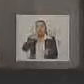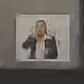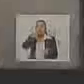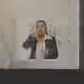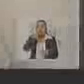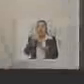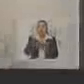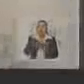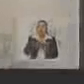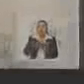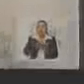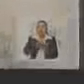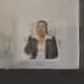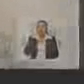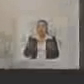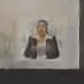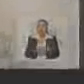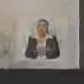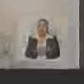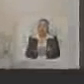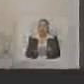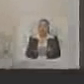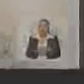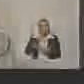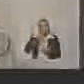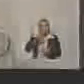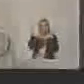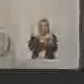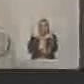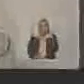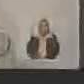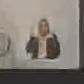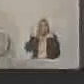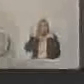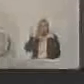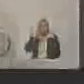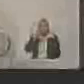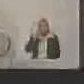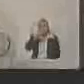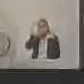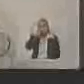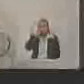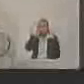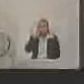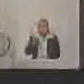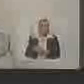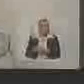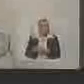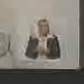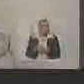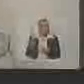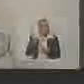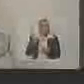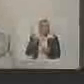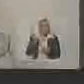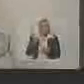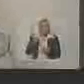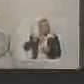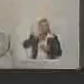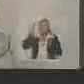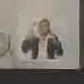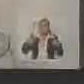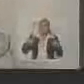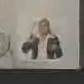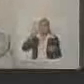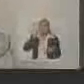Adelante. Gracias. A la delegación Benito Juárez la tenemos que proyectar, como decía, no solo a nivel nacional,